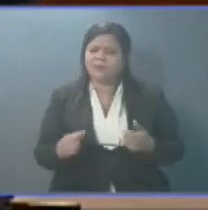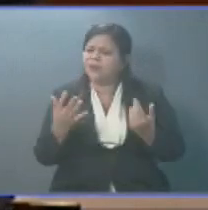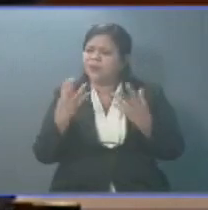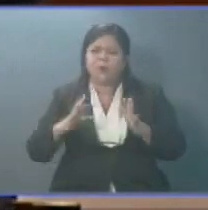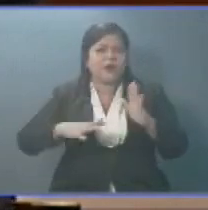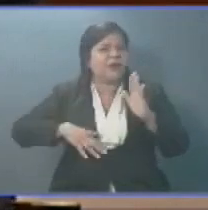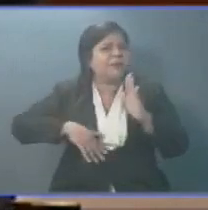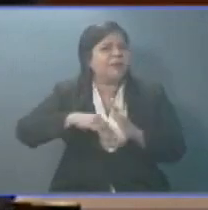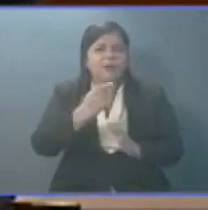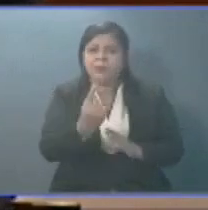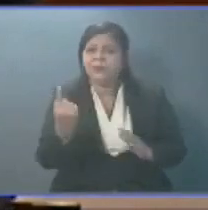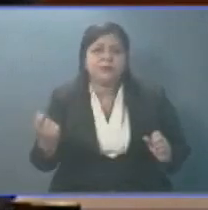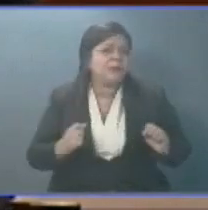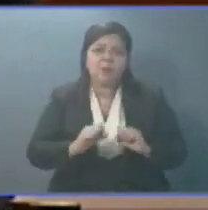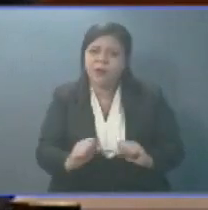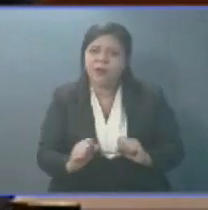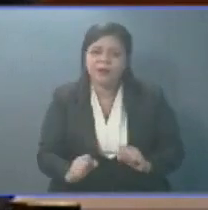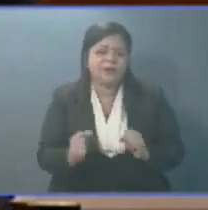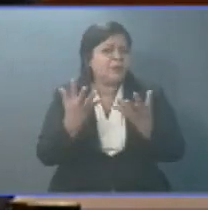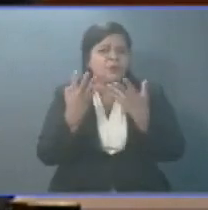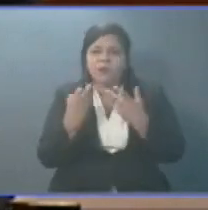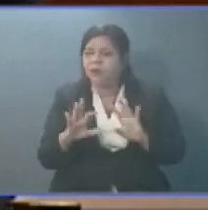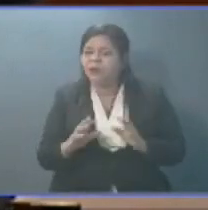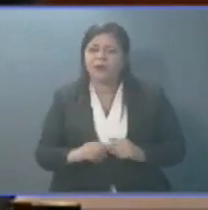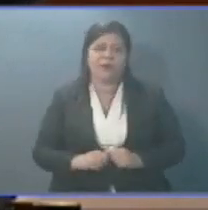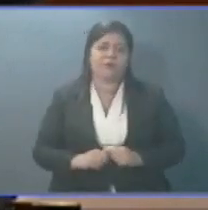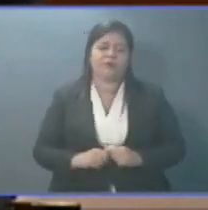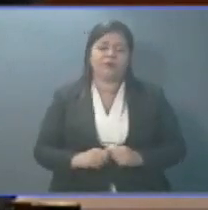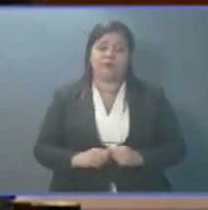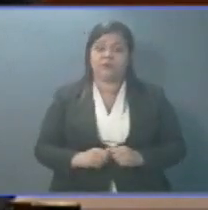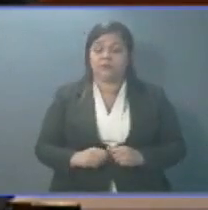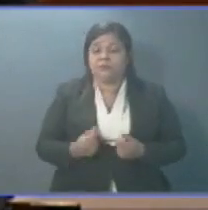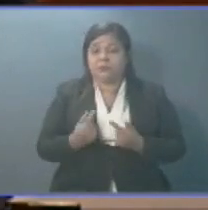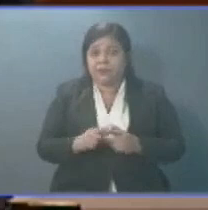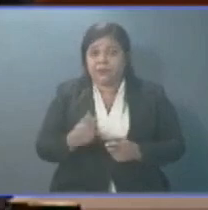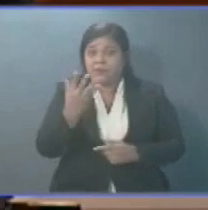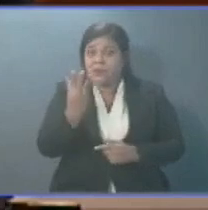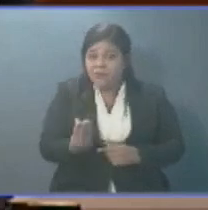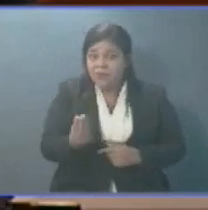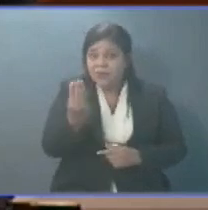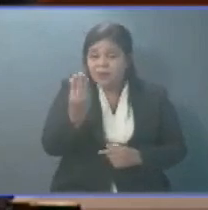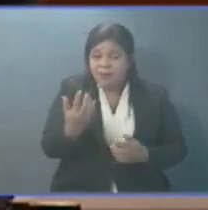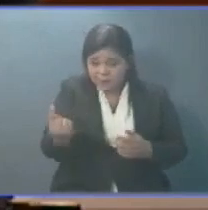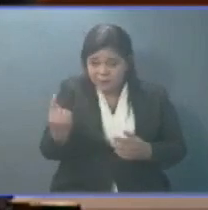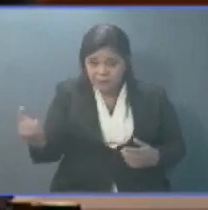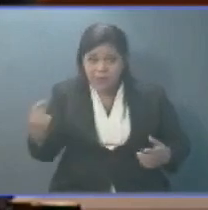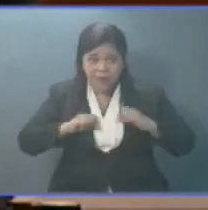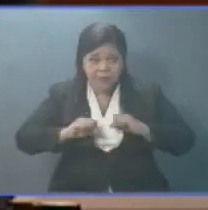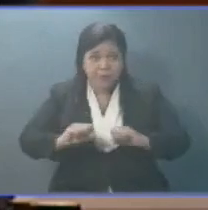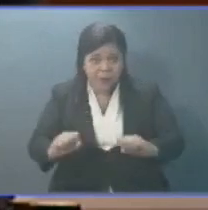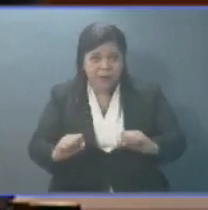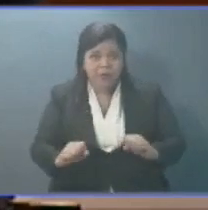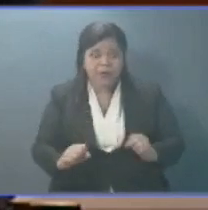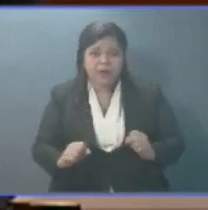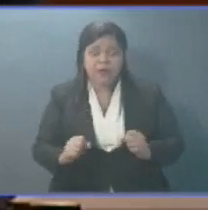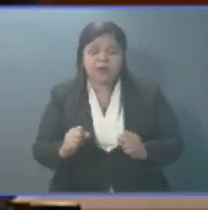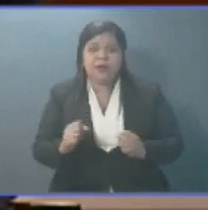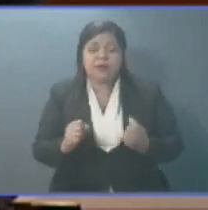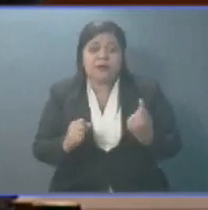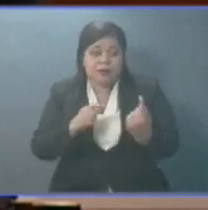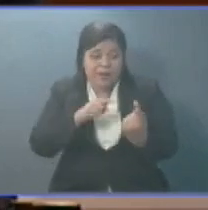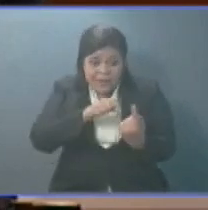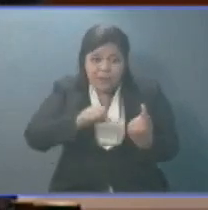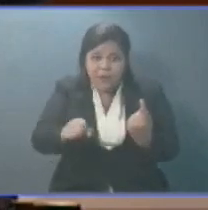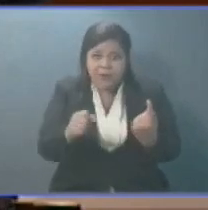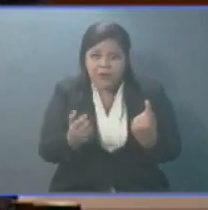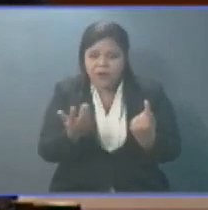salvadoreñas no queremos ver más escuelas en las redes sociales detrás de cada vida que se pierde hay toda una familia sufriendo por ese